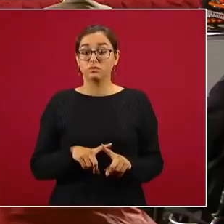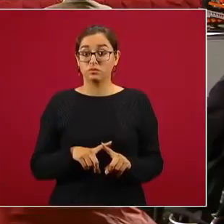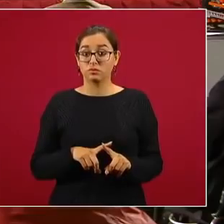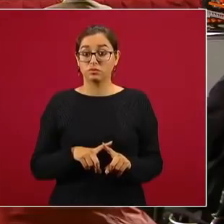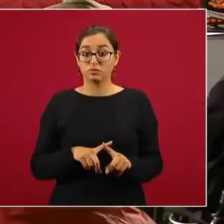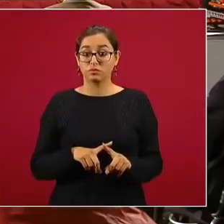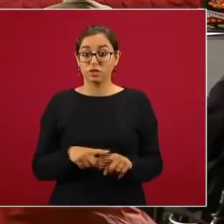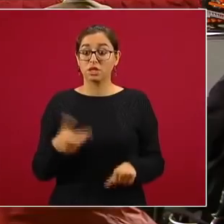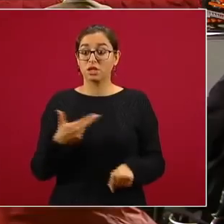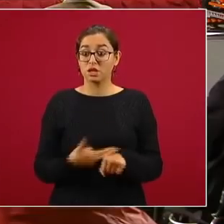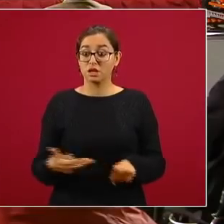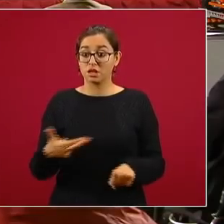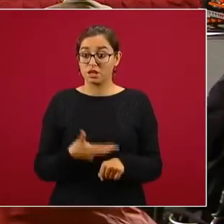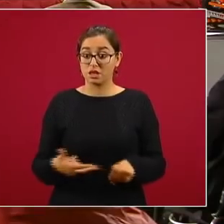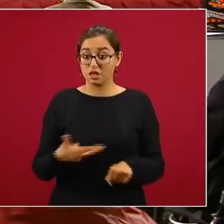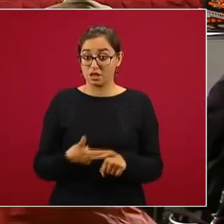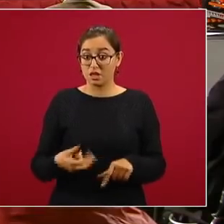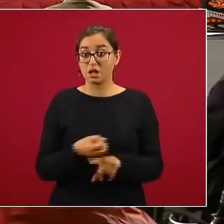se